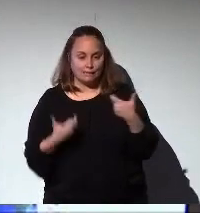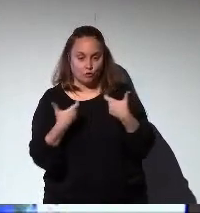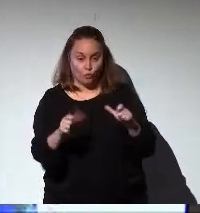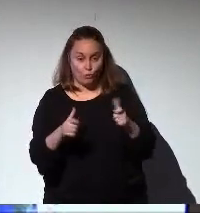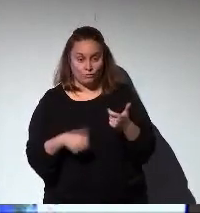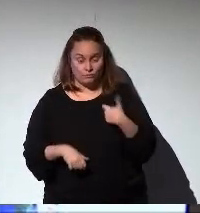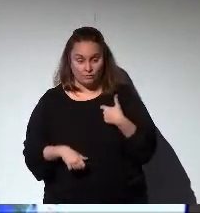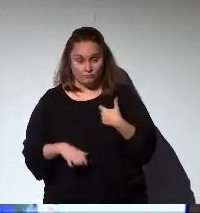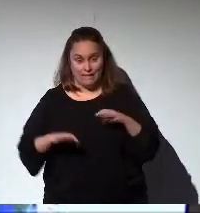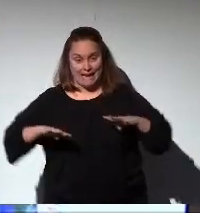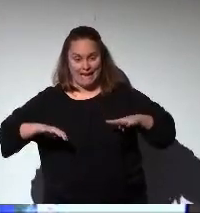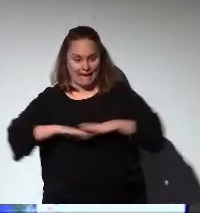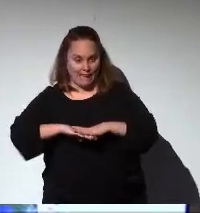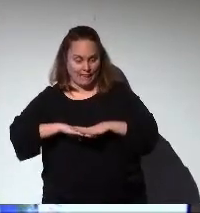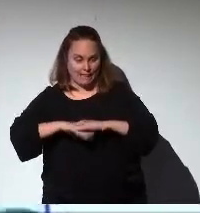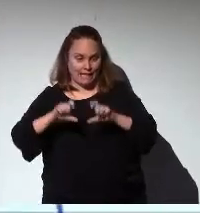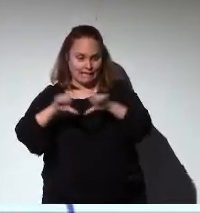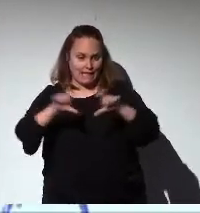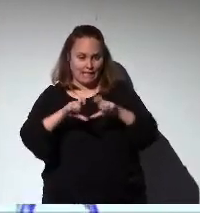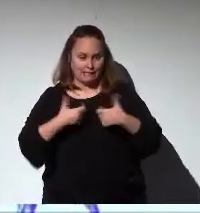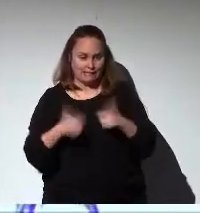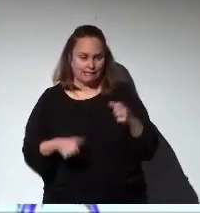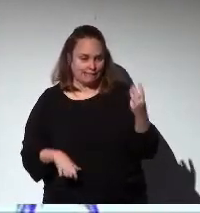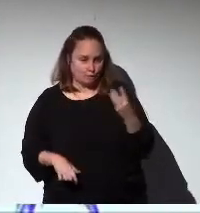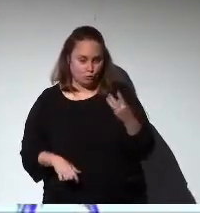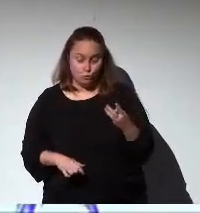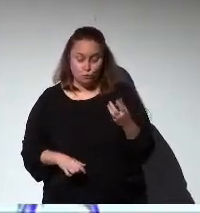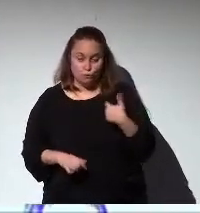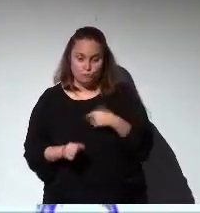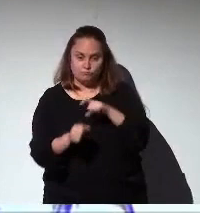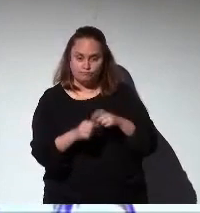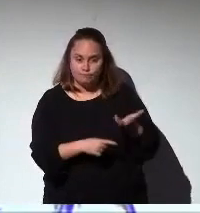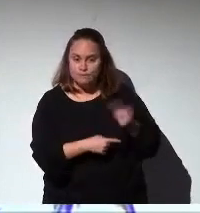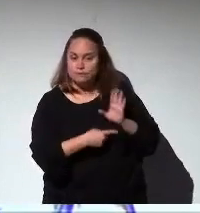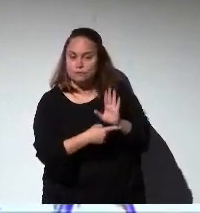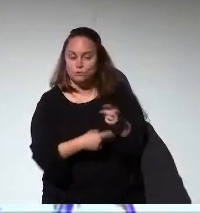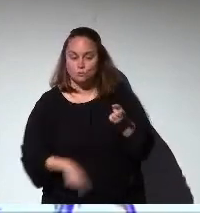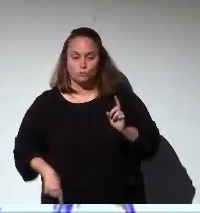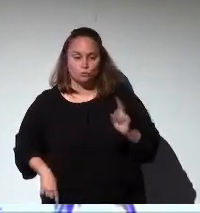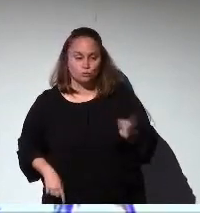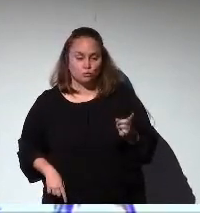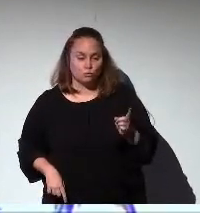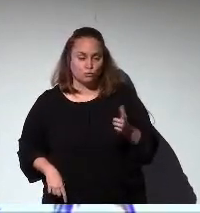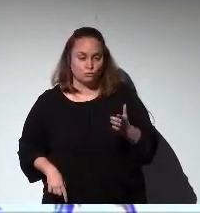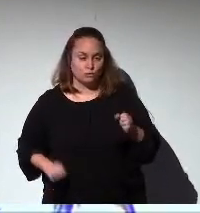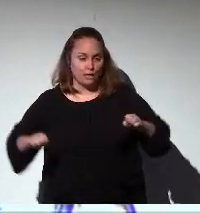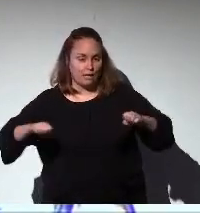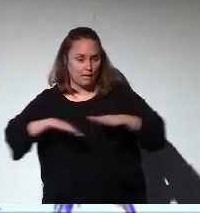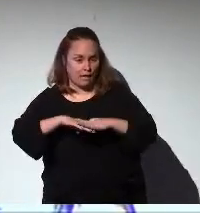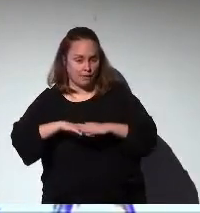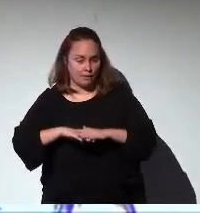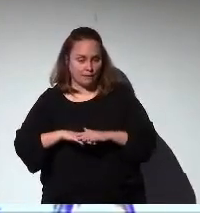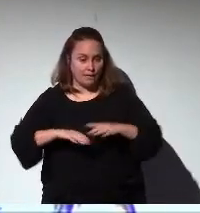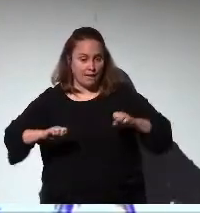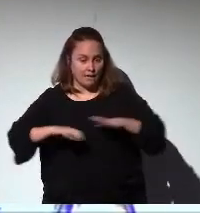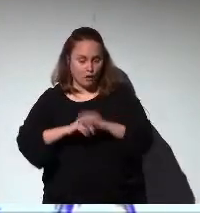red de entidades del tercer sector, de que de alguna manera no solamente representamos aquí a la propia red a la cual pertenezco, a la red